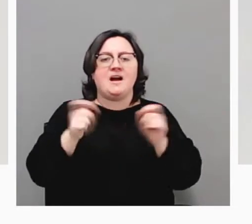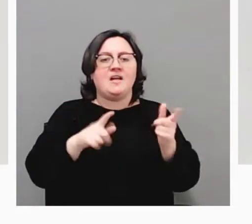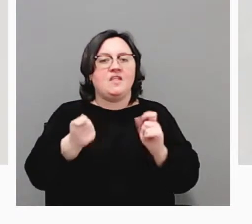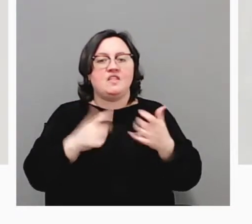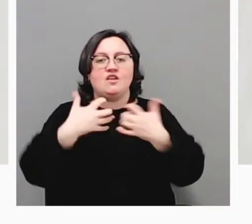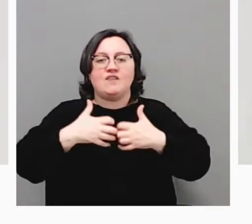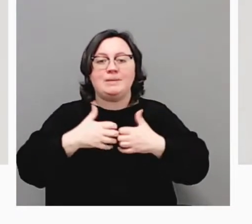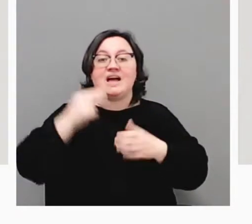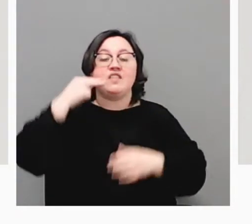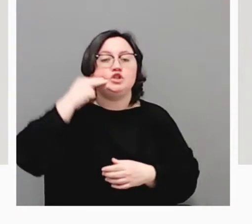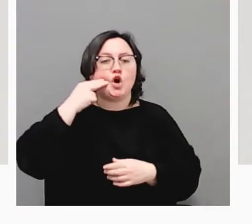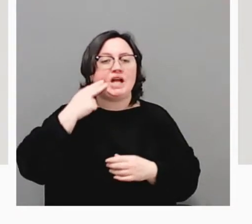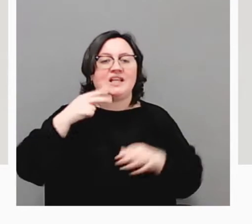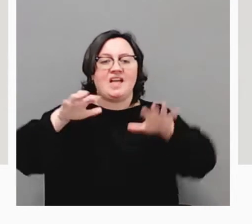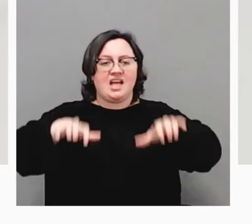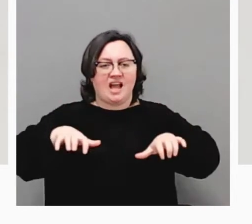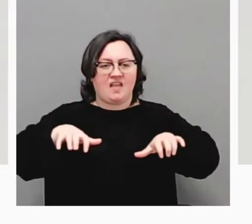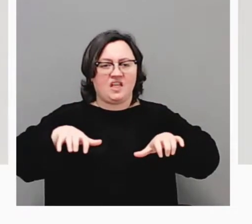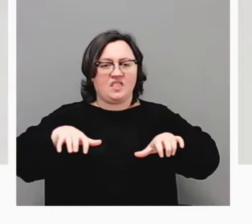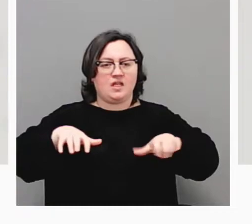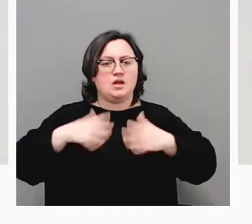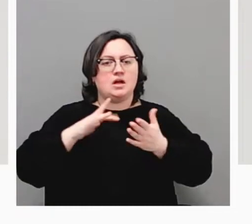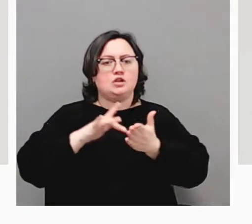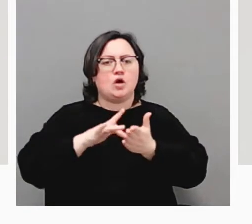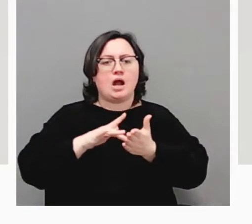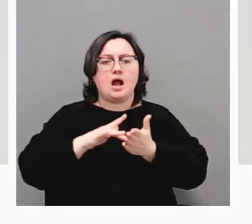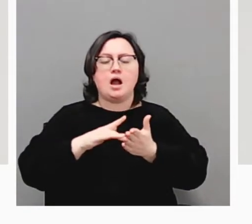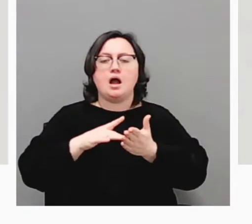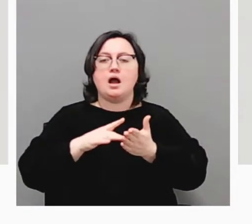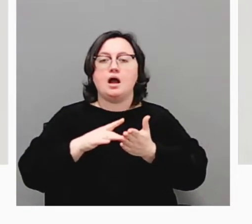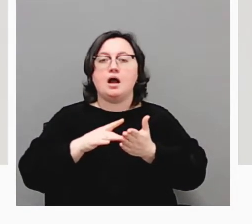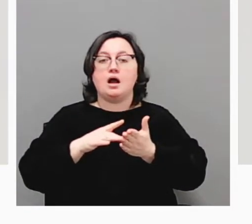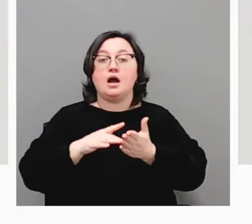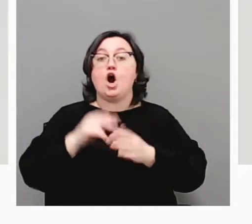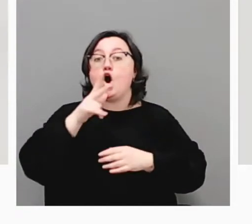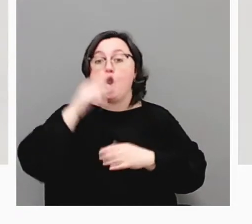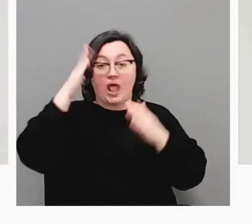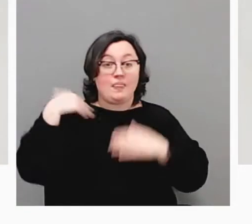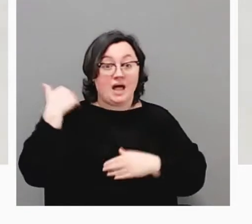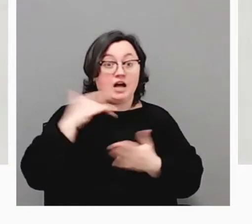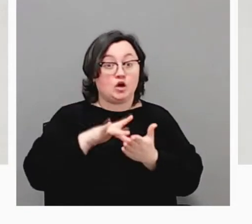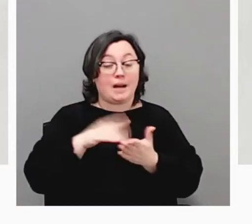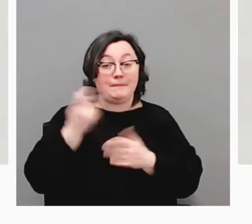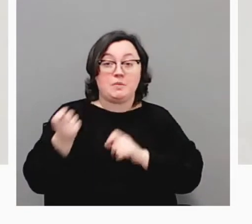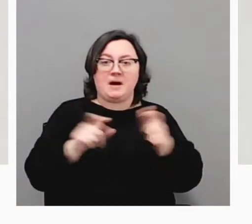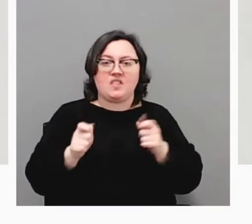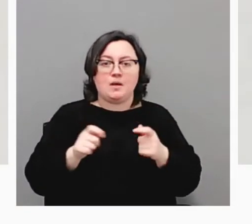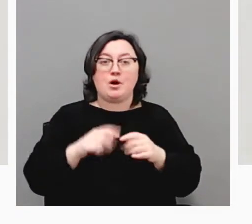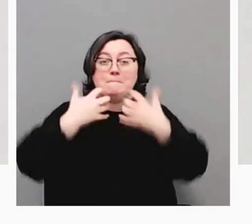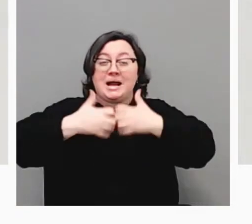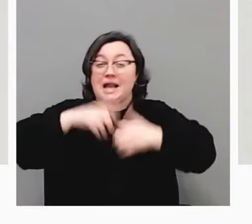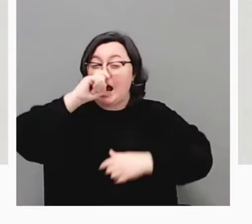de chocolates Verkade, todavía sigue activa en Holanda, pero toda la maquinaria antigua,